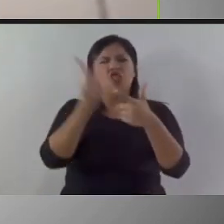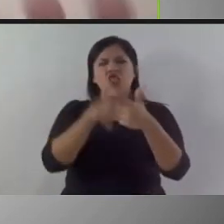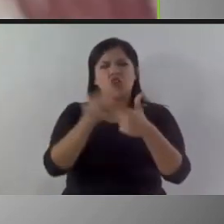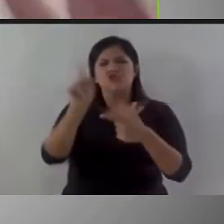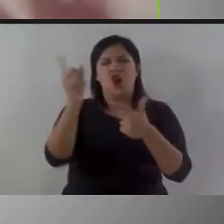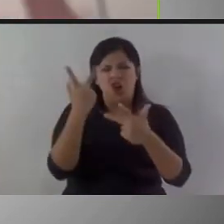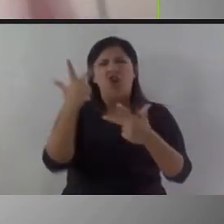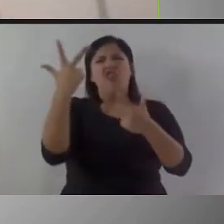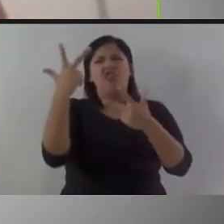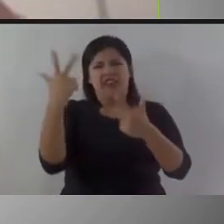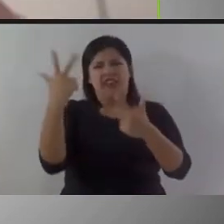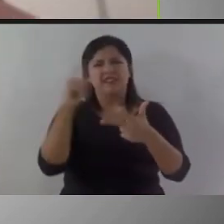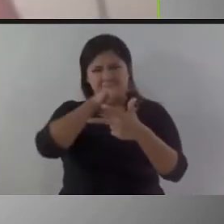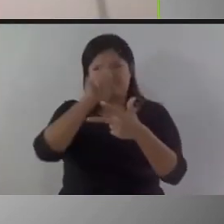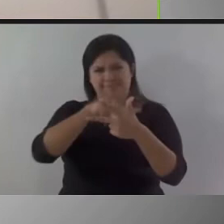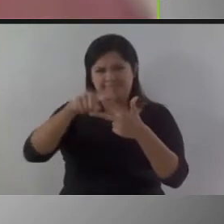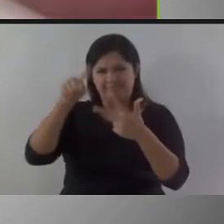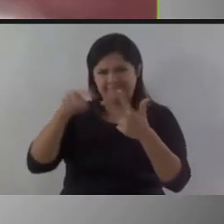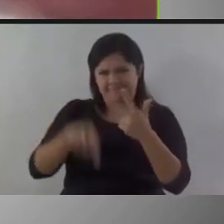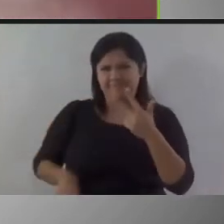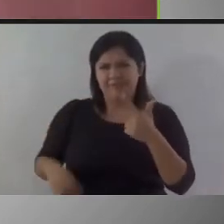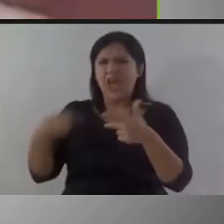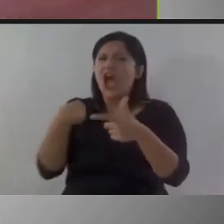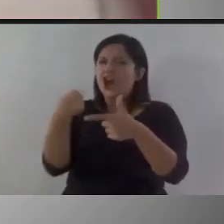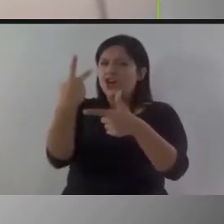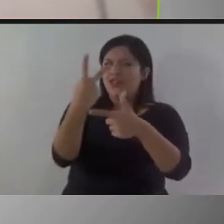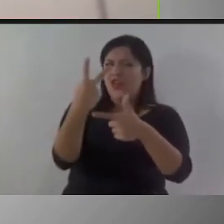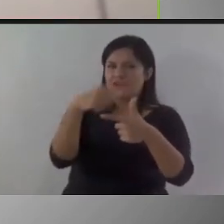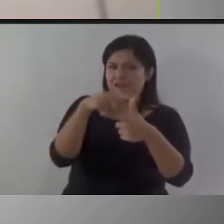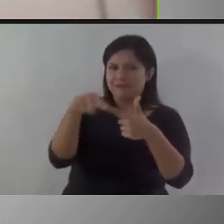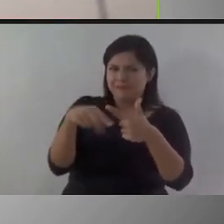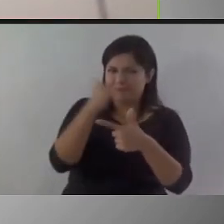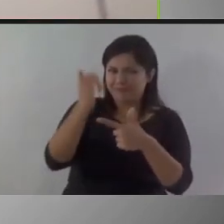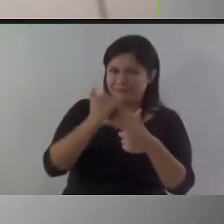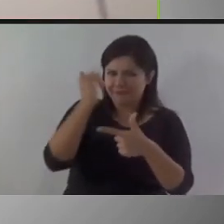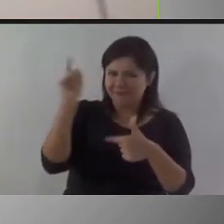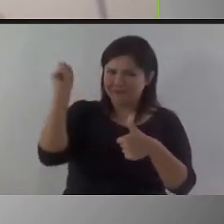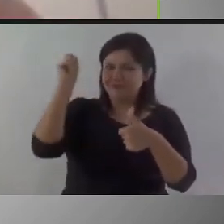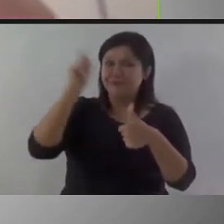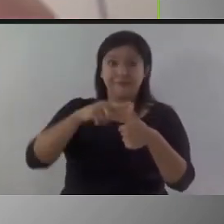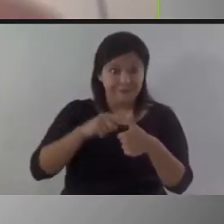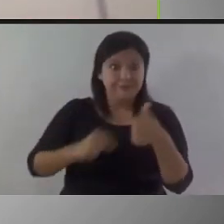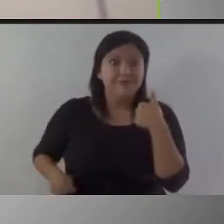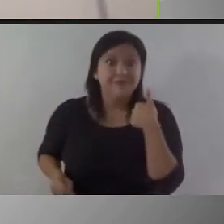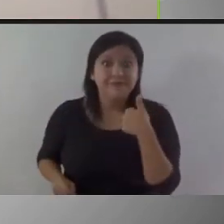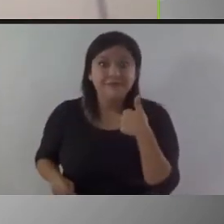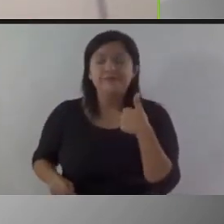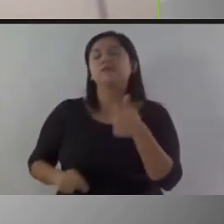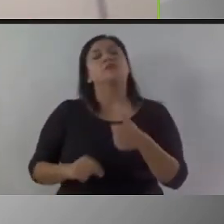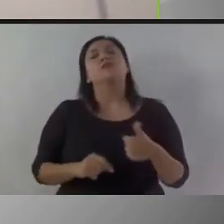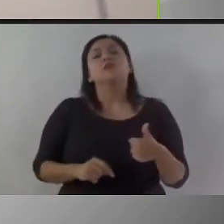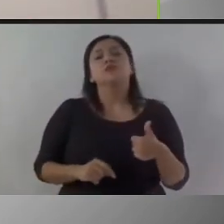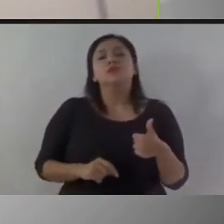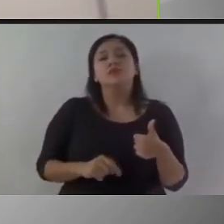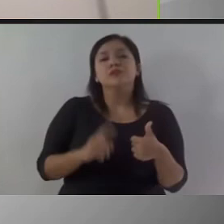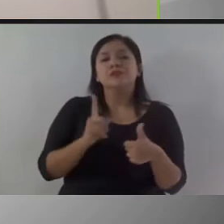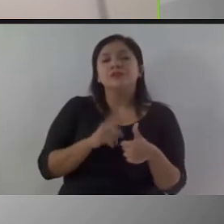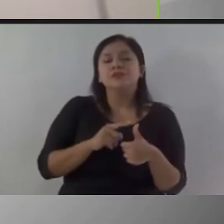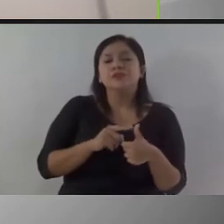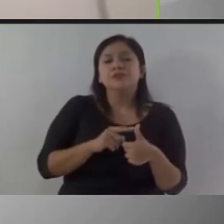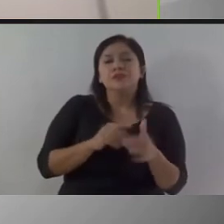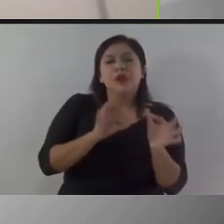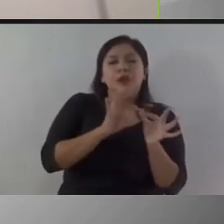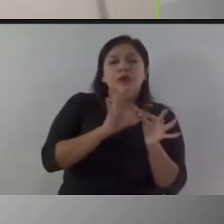tres líneas principales. Yo voy a desarrollar dos. Pensemos primero la primera, que vincula